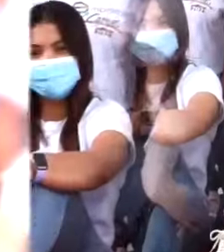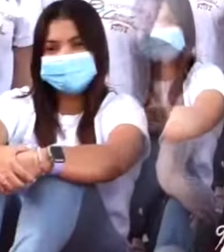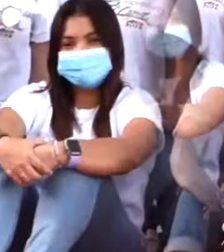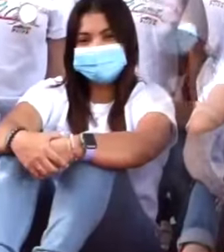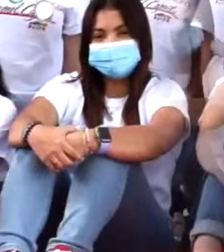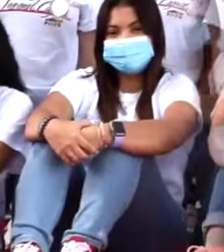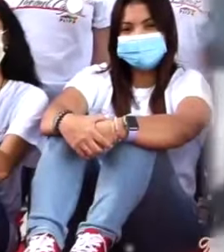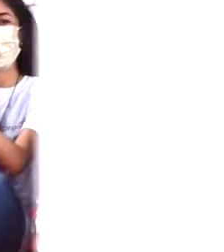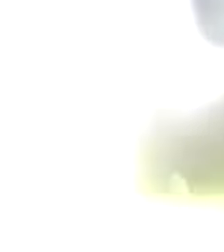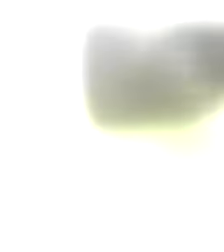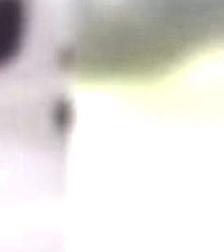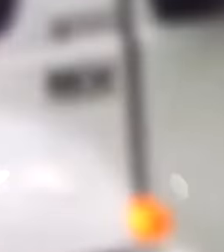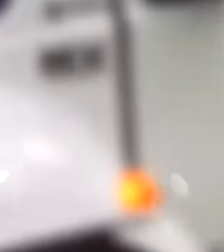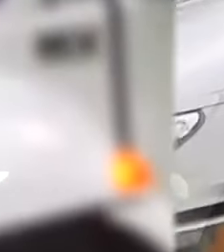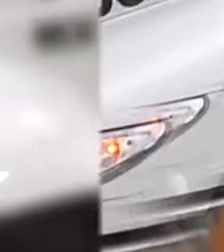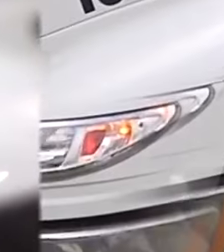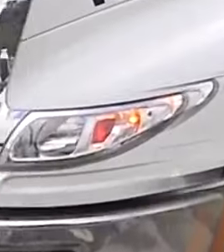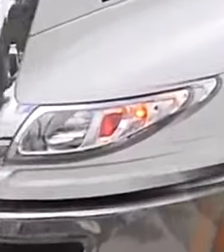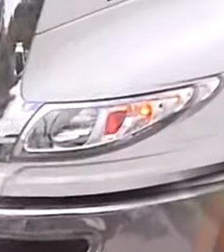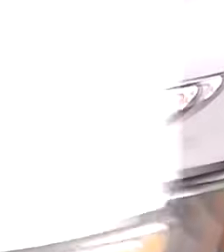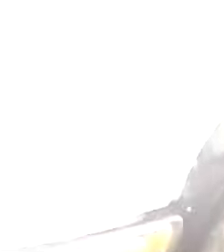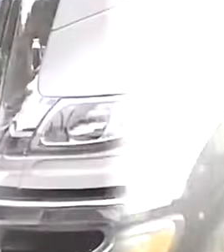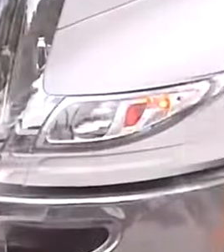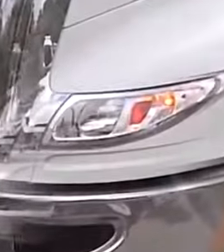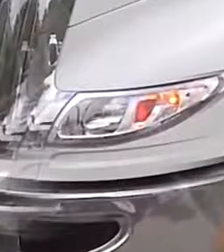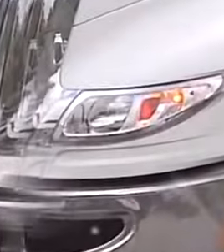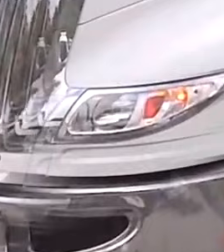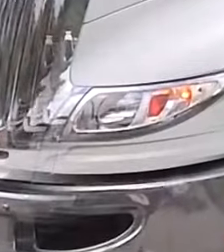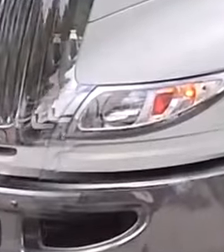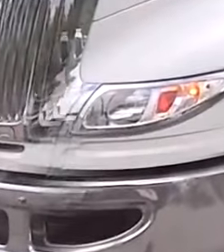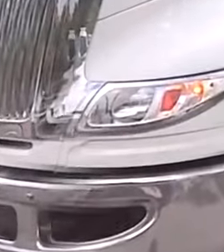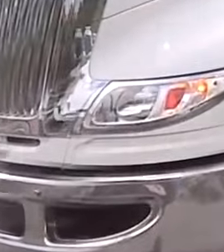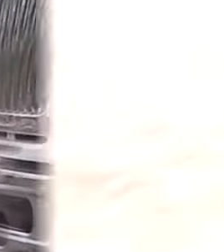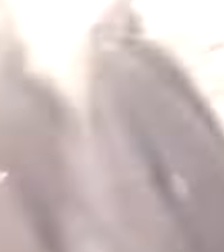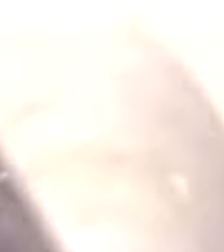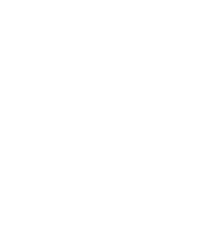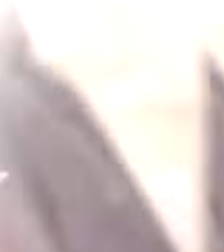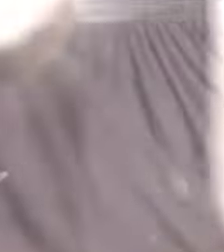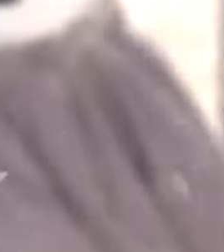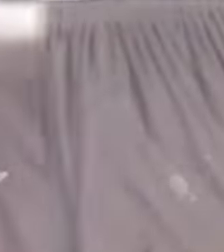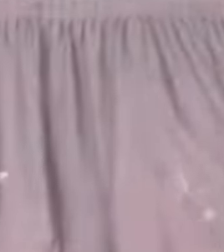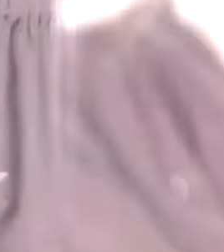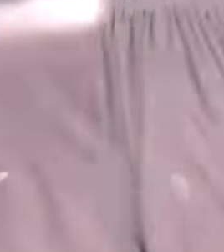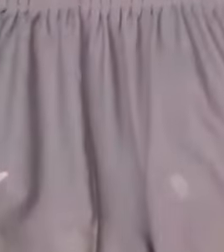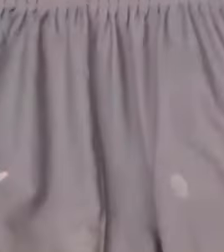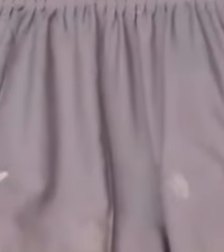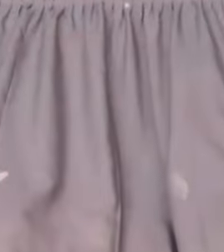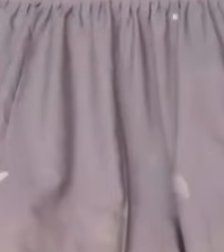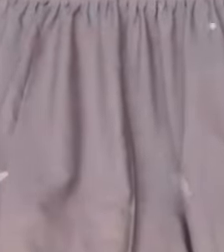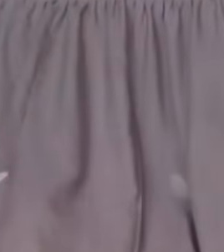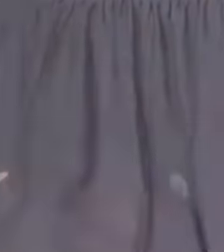pasos y apoyando a aquellos que están operando. Atendimos con determinación la situación de la infraestructura vial y de